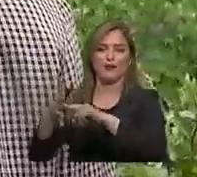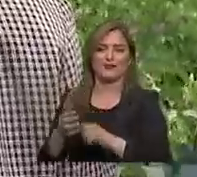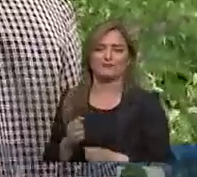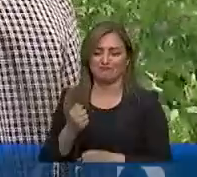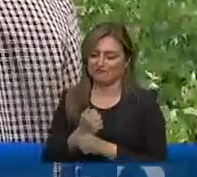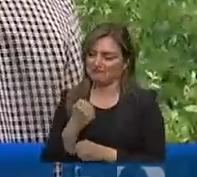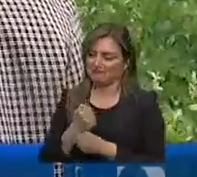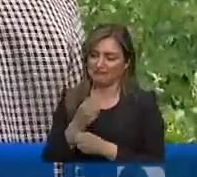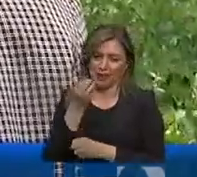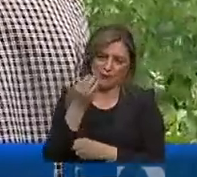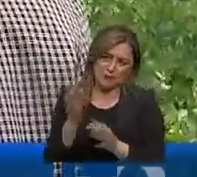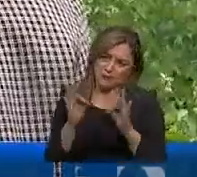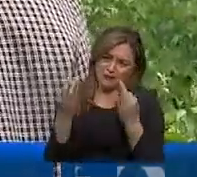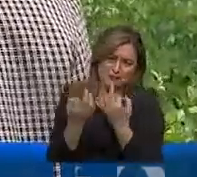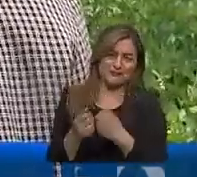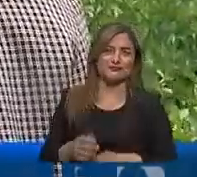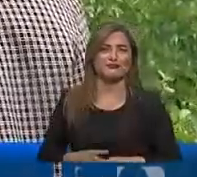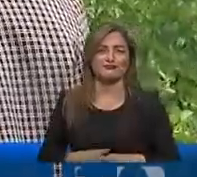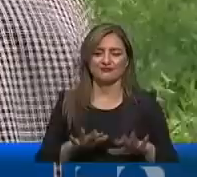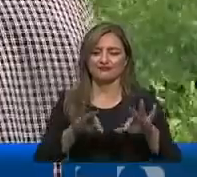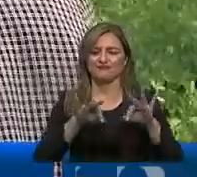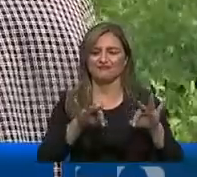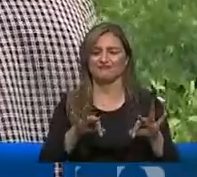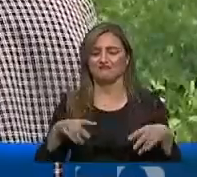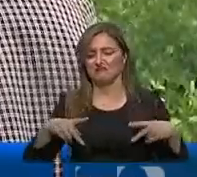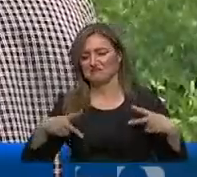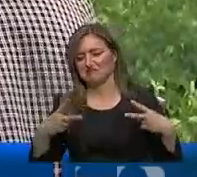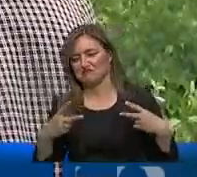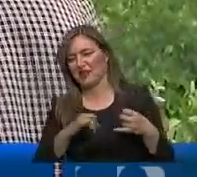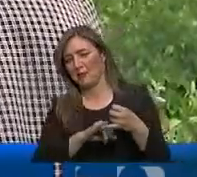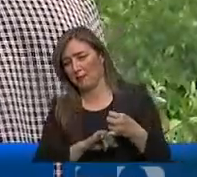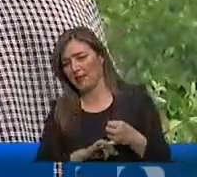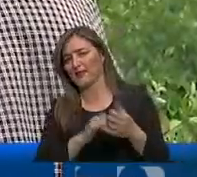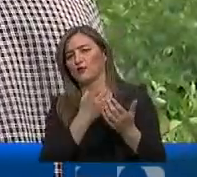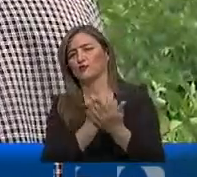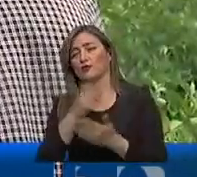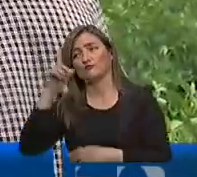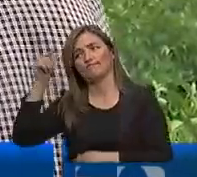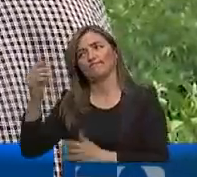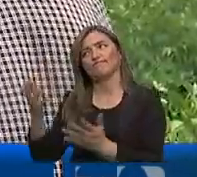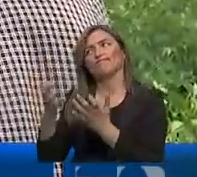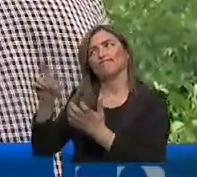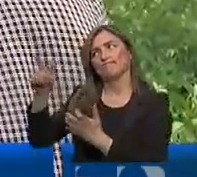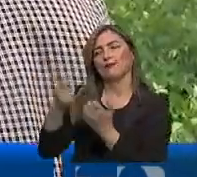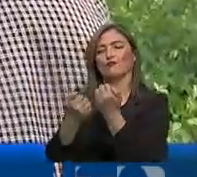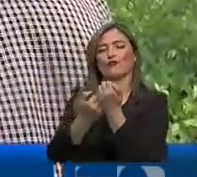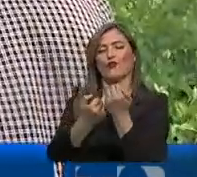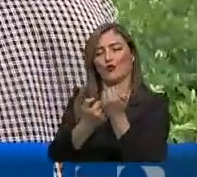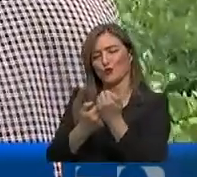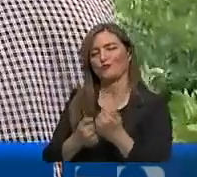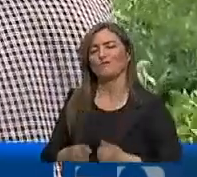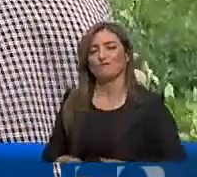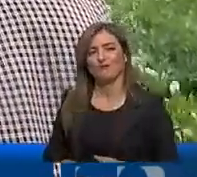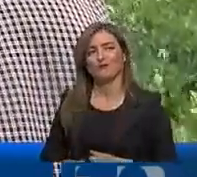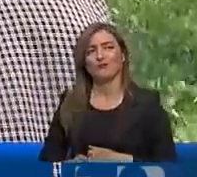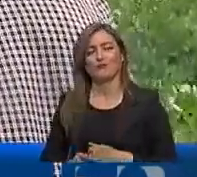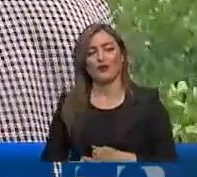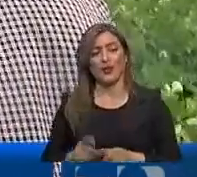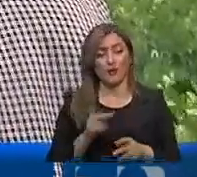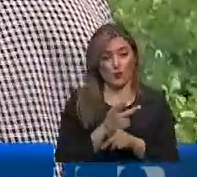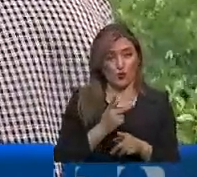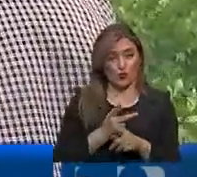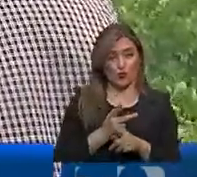papas porque de eso se vive. Quisiera que nos apoye el gobierno nacional, que